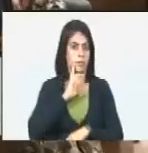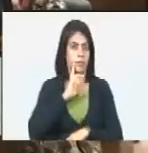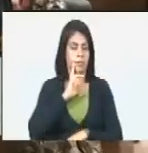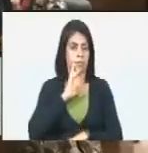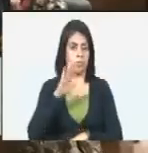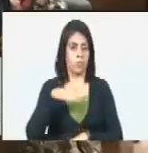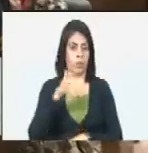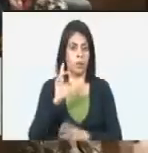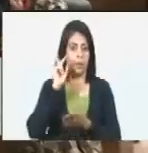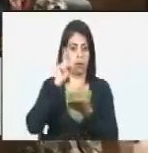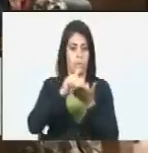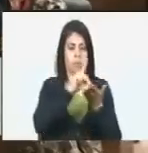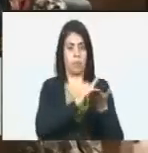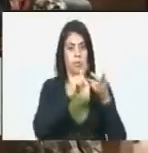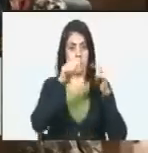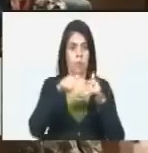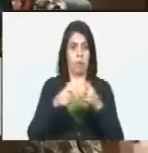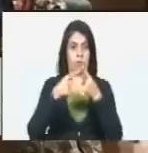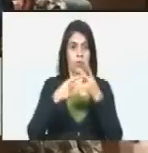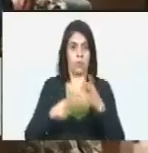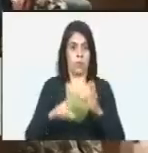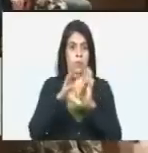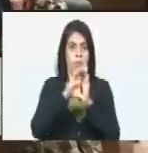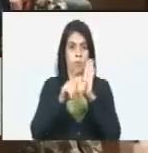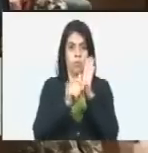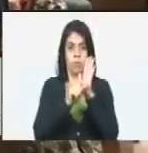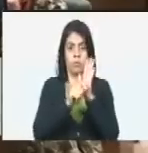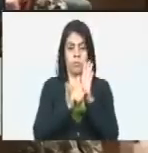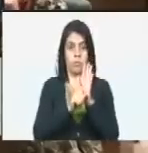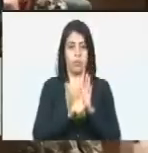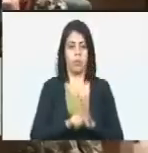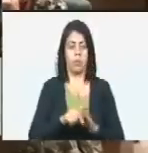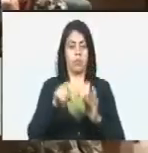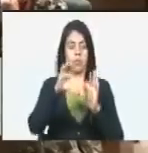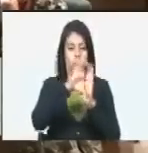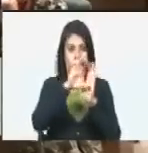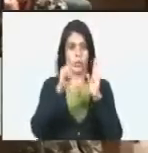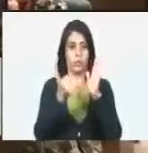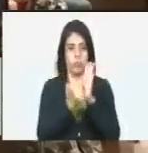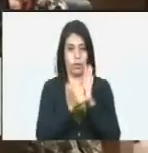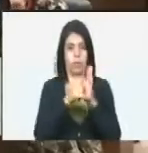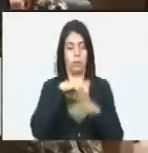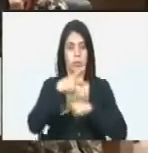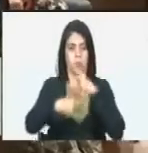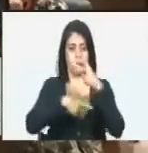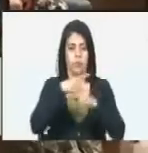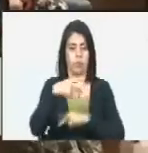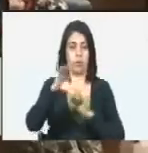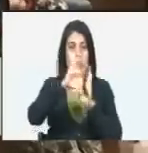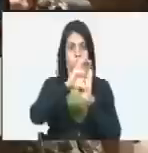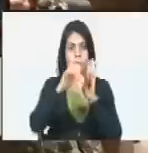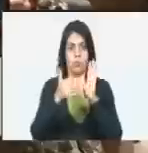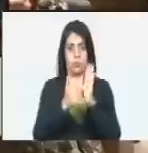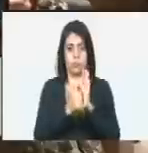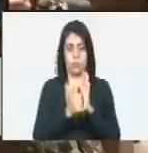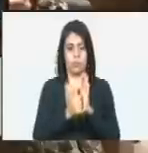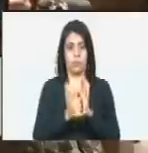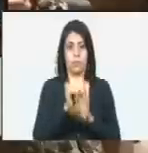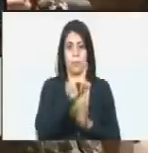llegamos, aquí hay varios constituyentes, cuando llegamos al proceso constituyente de